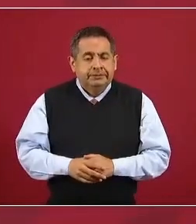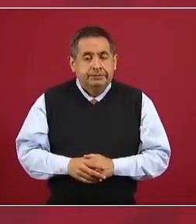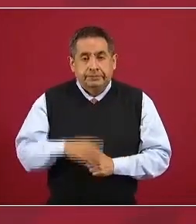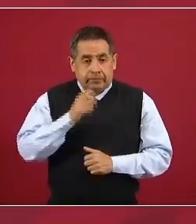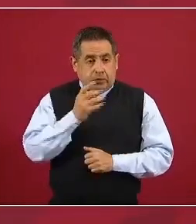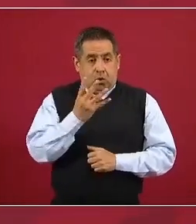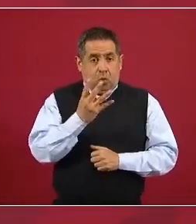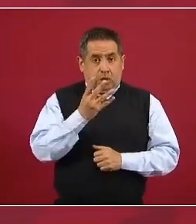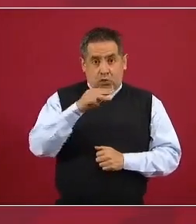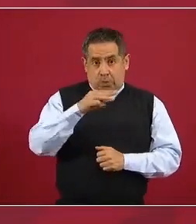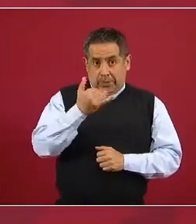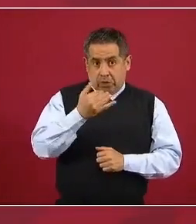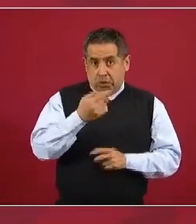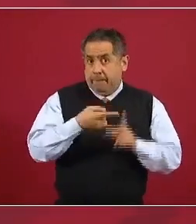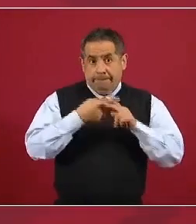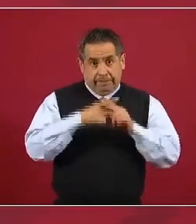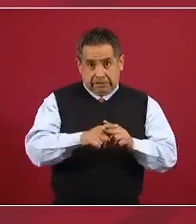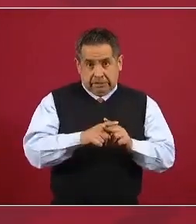4 de mayo iniciamos